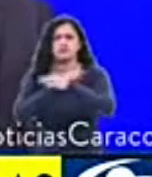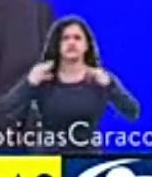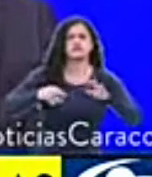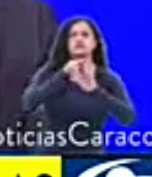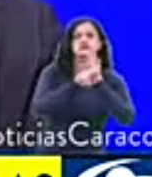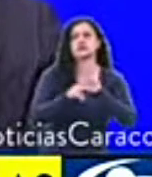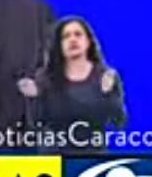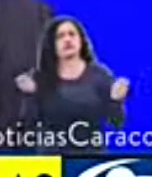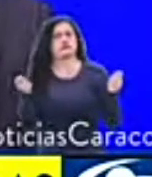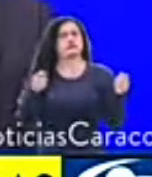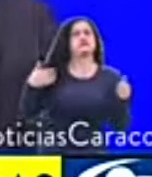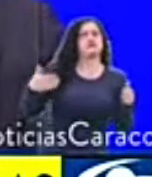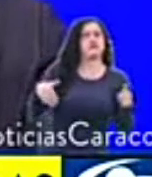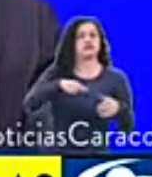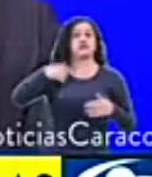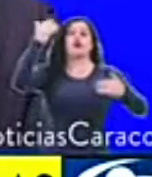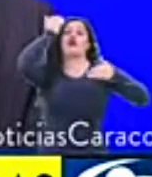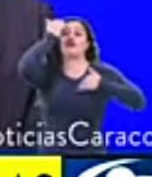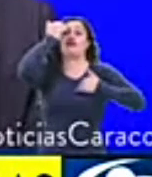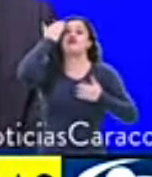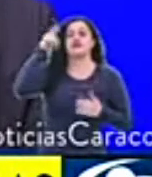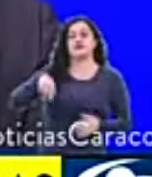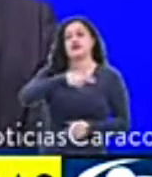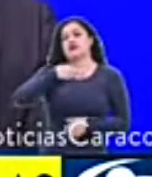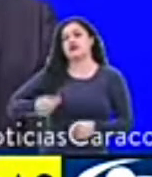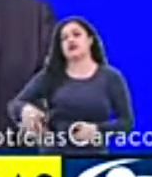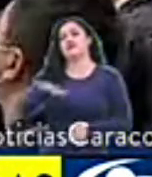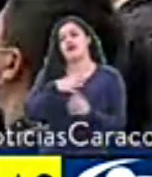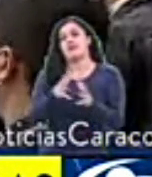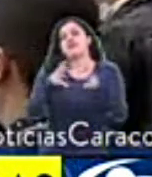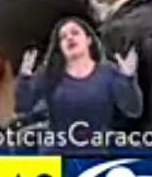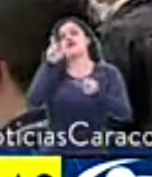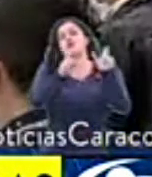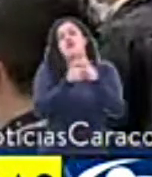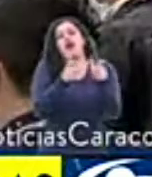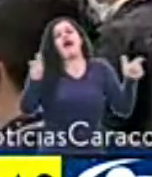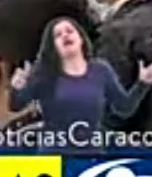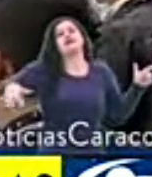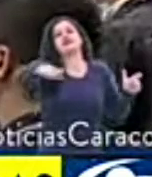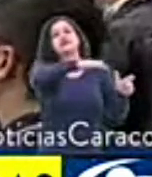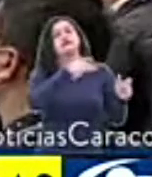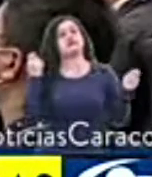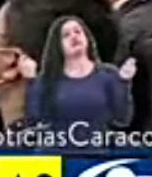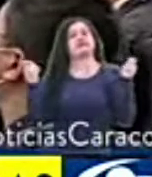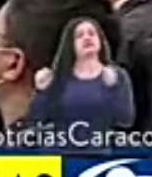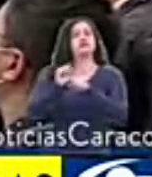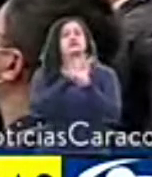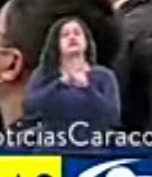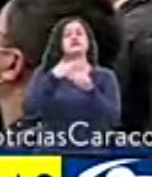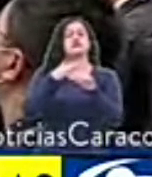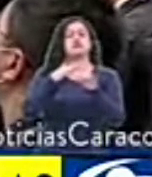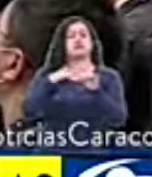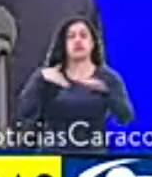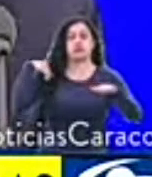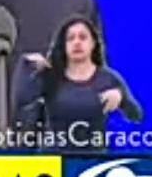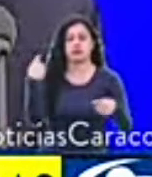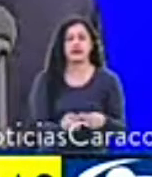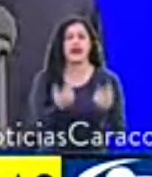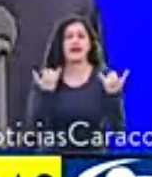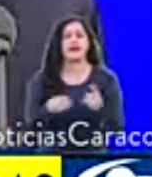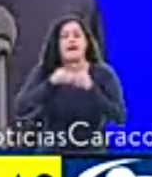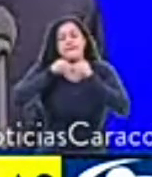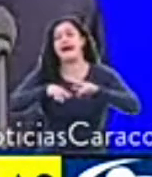que como sabemos tiene una población enorme la expansión de la cepa podría alcanzar unos niveles muy difíciles que no se